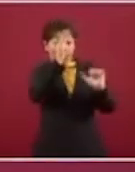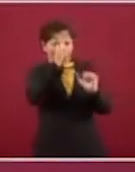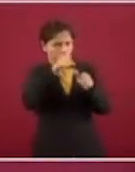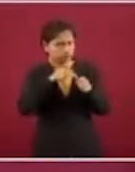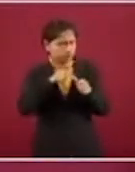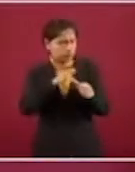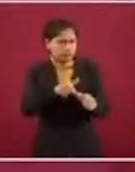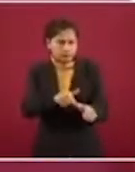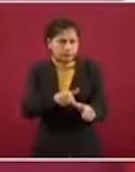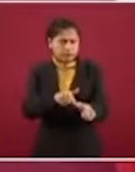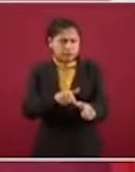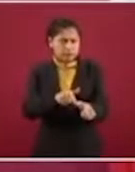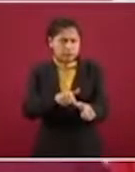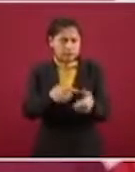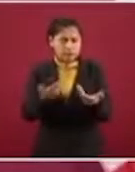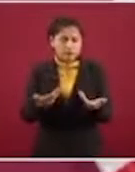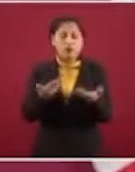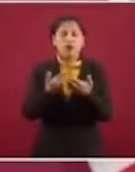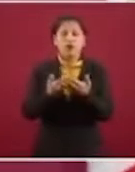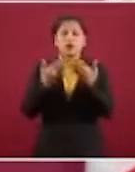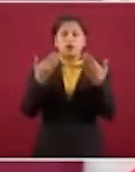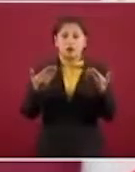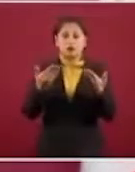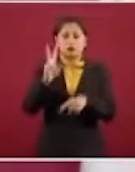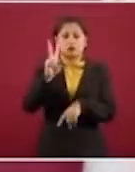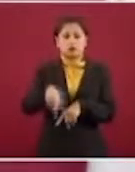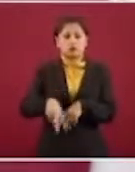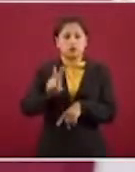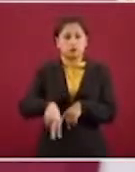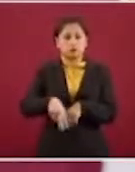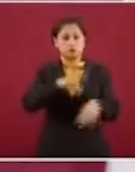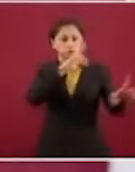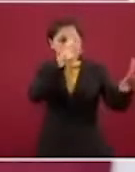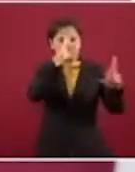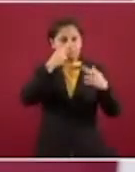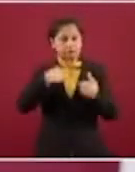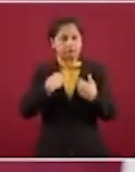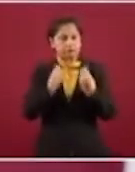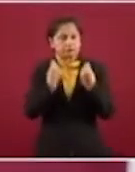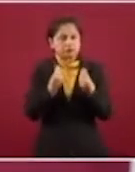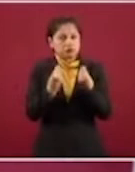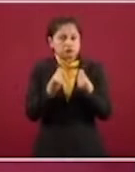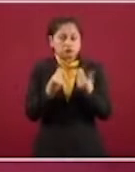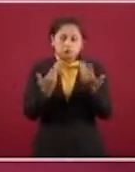Afortunadamente, ellos han actuado con mucho respeto hacia nosotros. Y nosotros